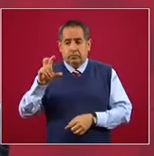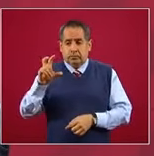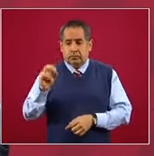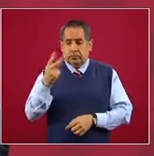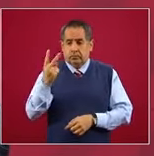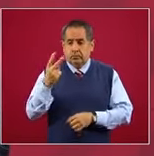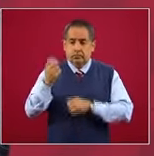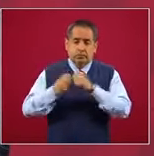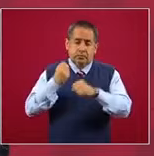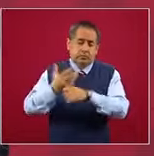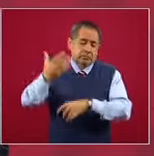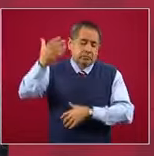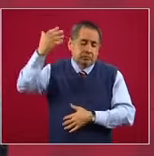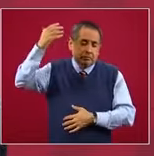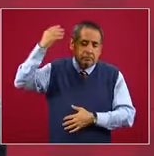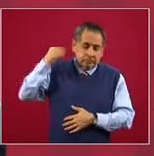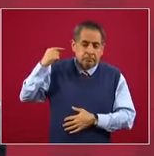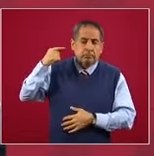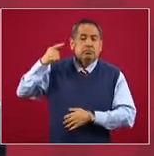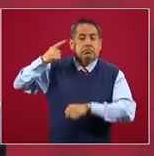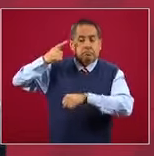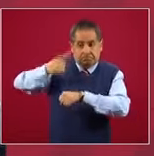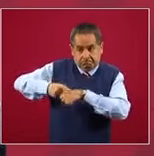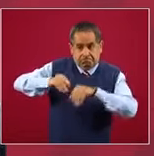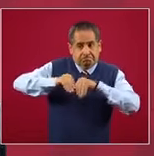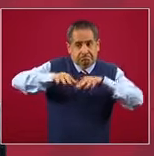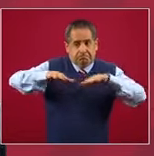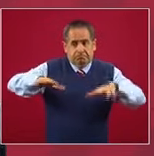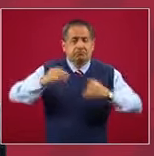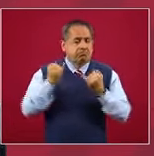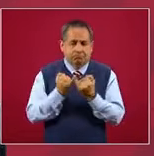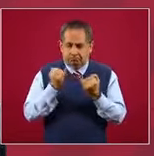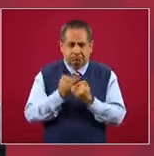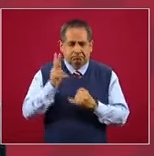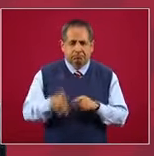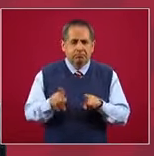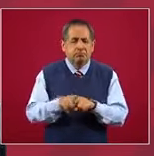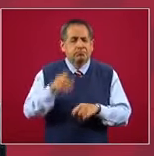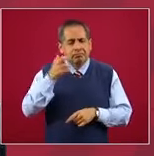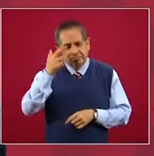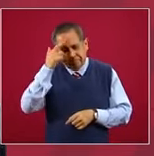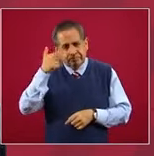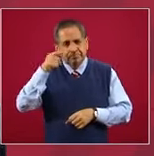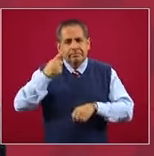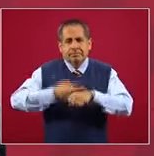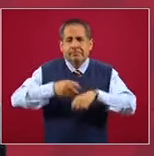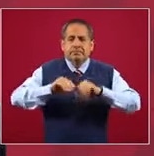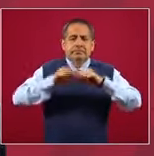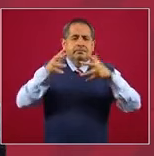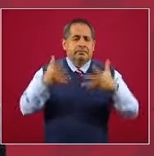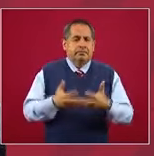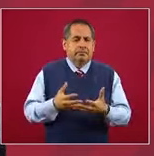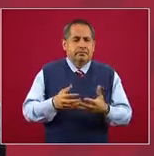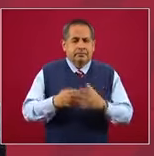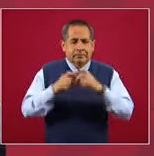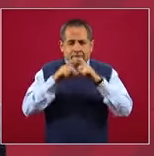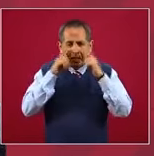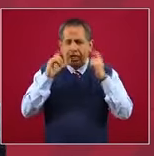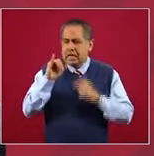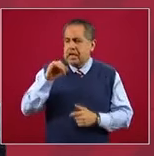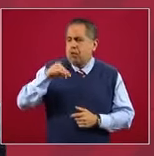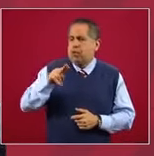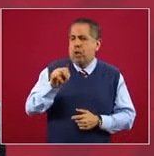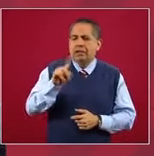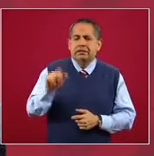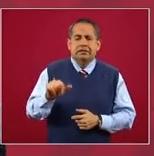años, el referente más cercano de una epidemia de esta magnitud fue la pandemia de influenza en